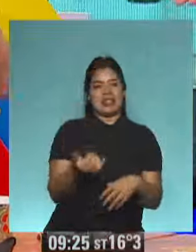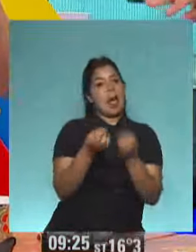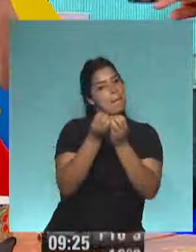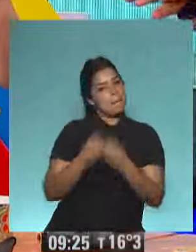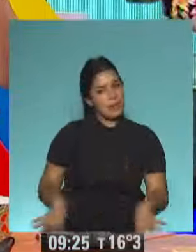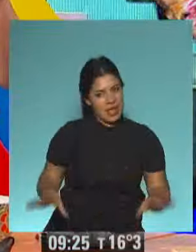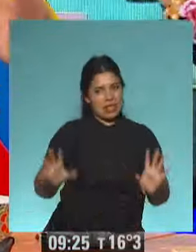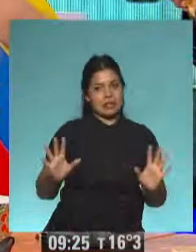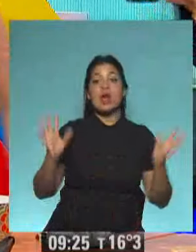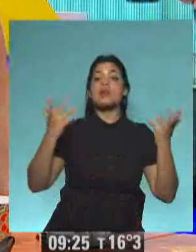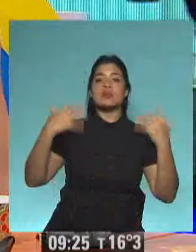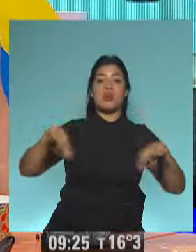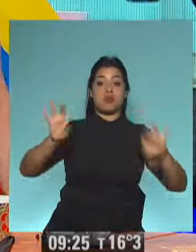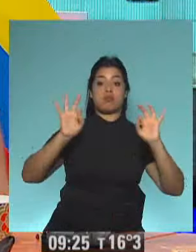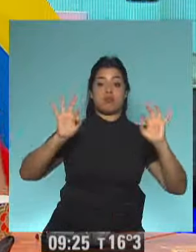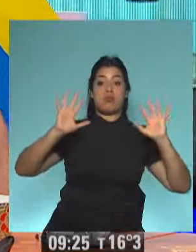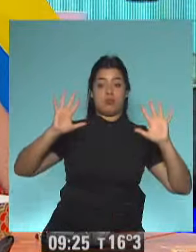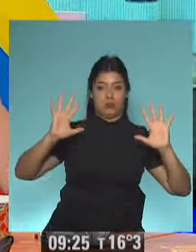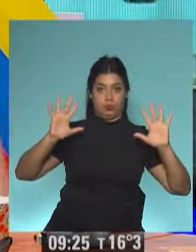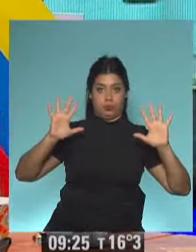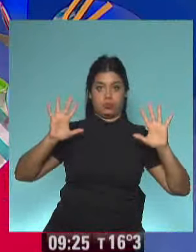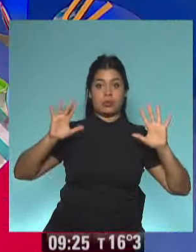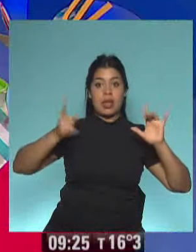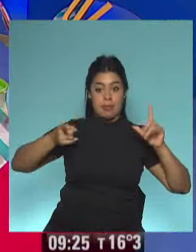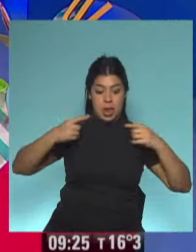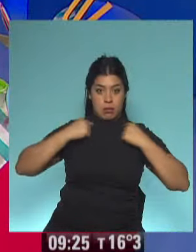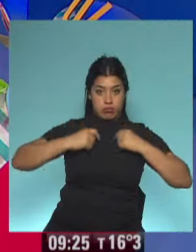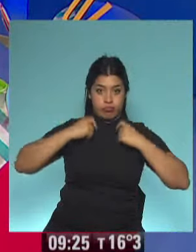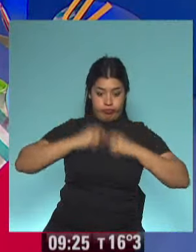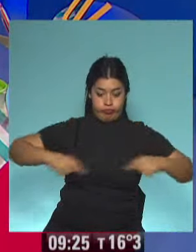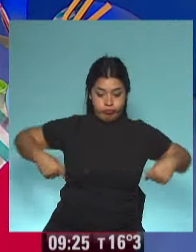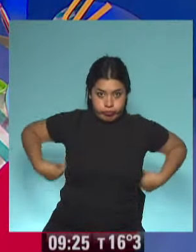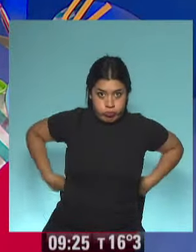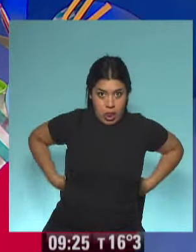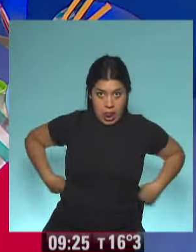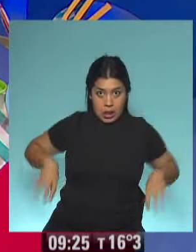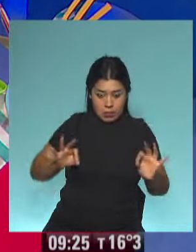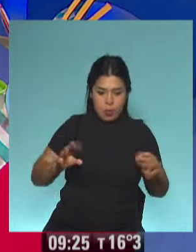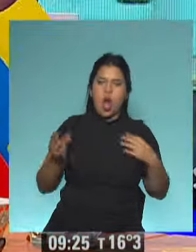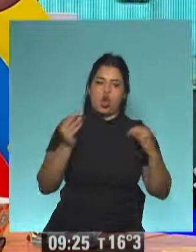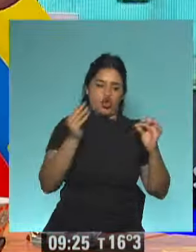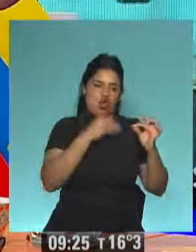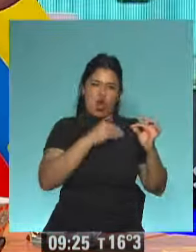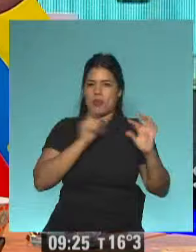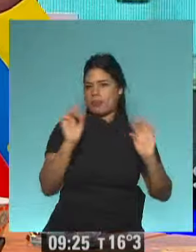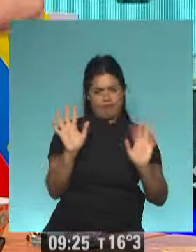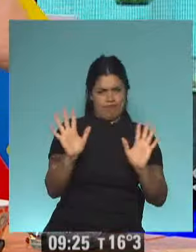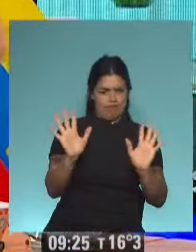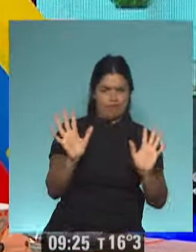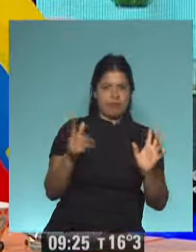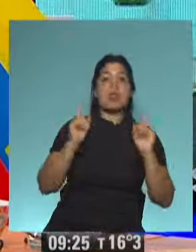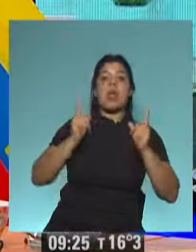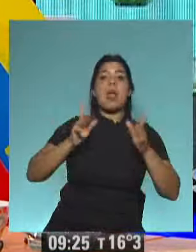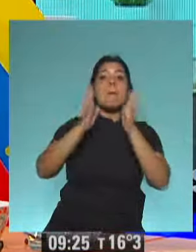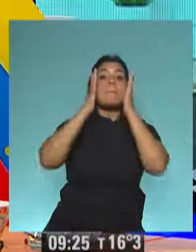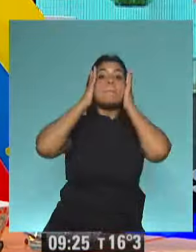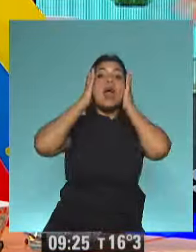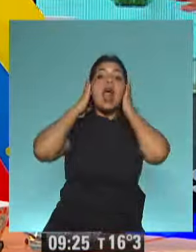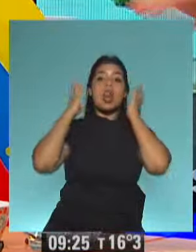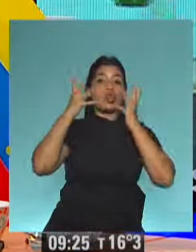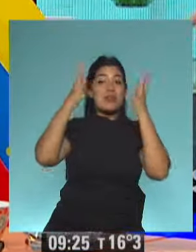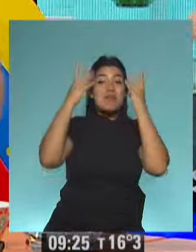cocina. Lavadas las manos. Tenemos también los delantales de cocina para no mancharnos la ropa. El pelo recogido, también para los que tenemos pelo